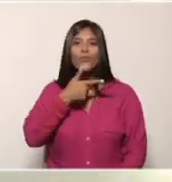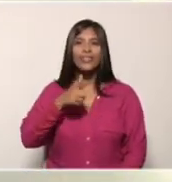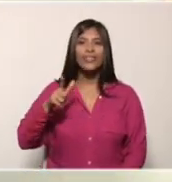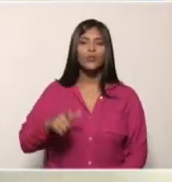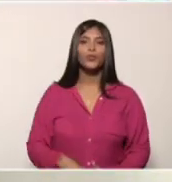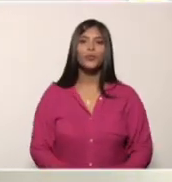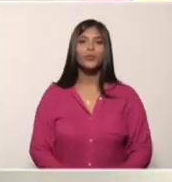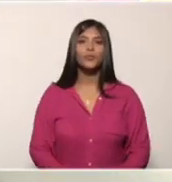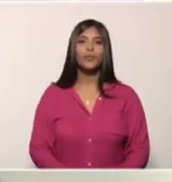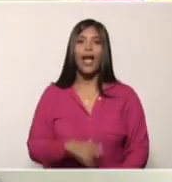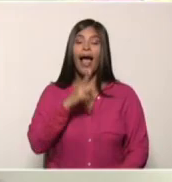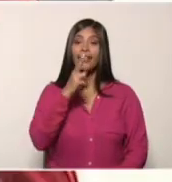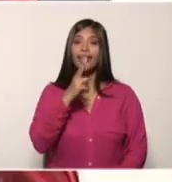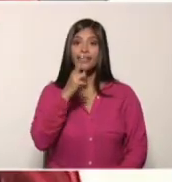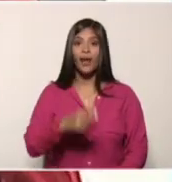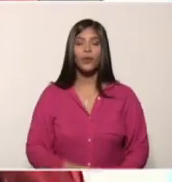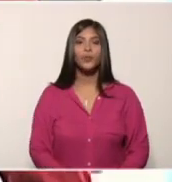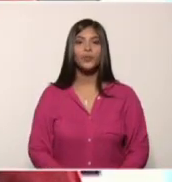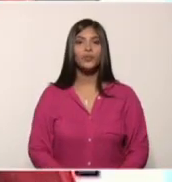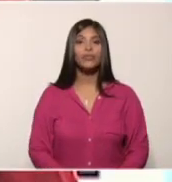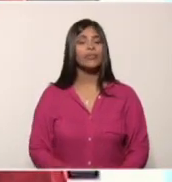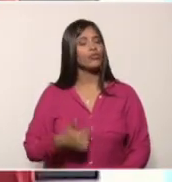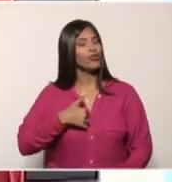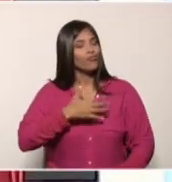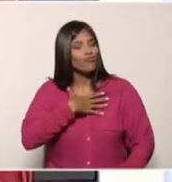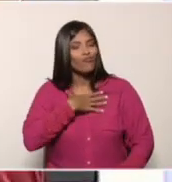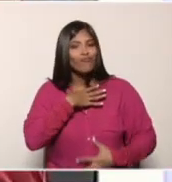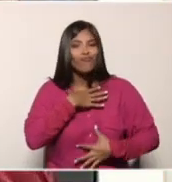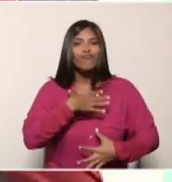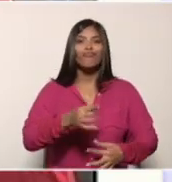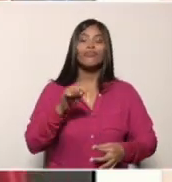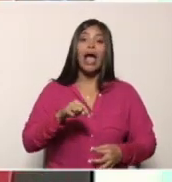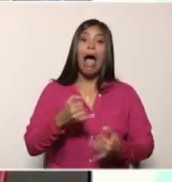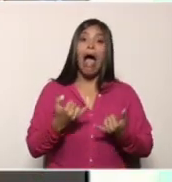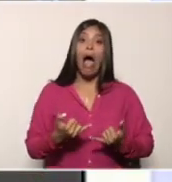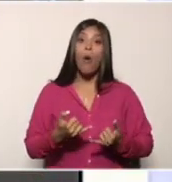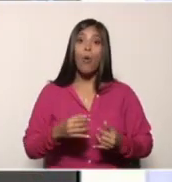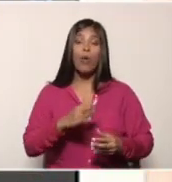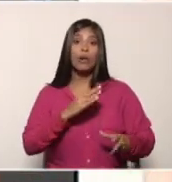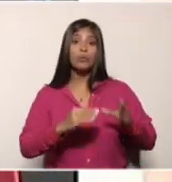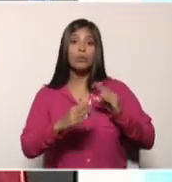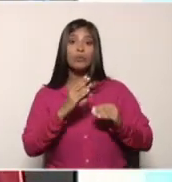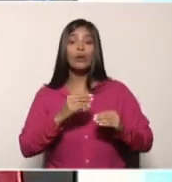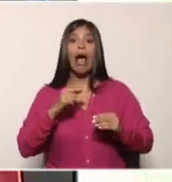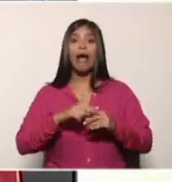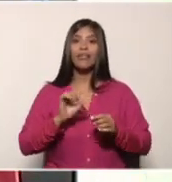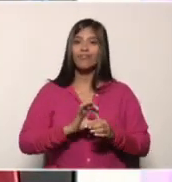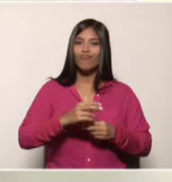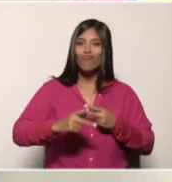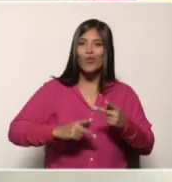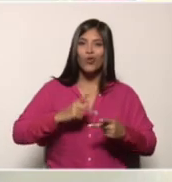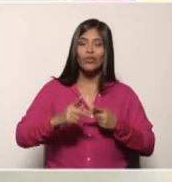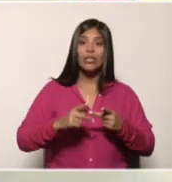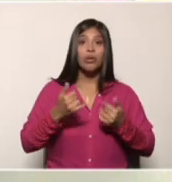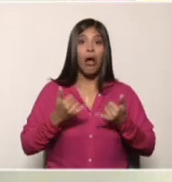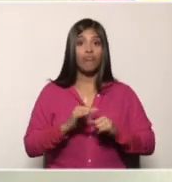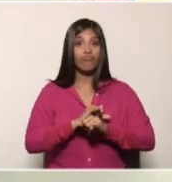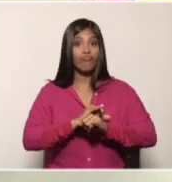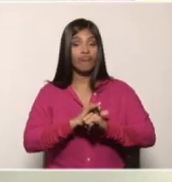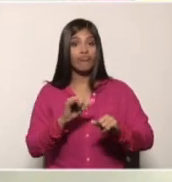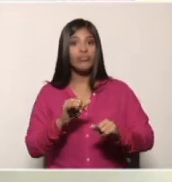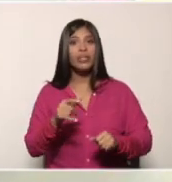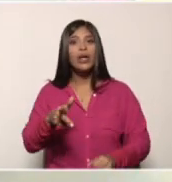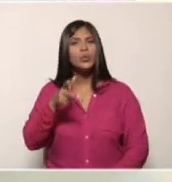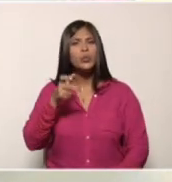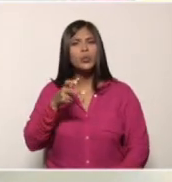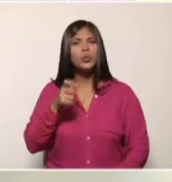bien, Jocelyn. ¿Y tú cómo has estado? Encantada de compartir este momento pedagógico, todo lo que hemos visto durante todo este proceso. Y bueno, ahora que vamos a finalizar, vamos a escuchar